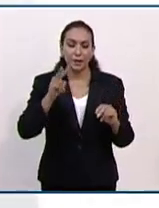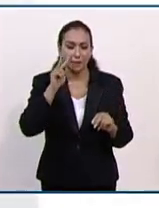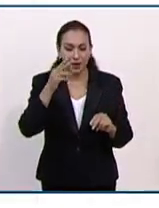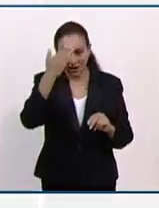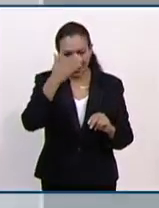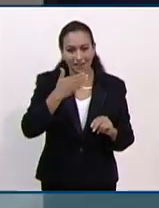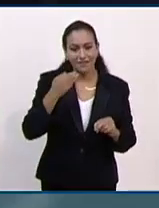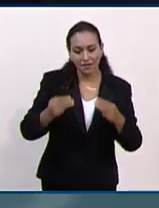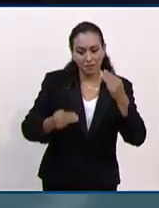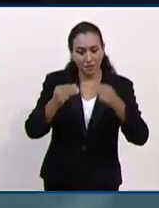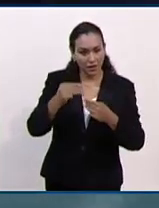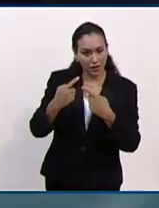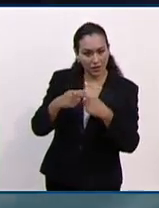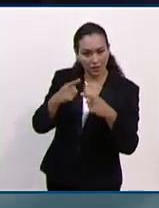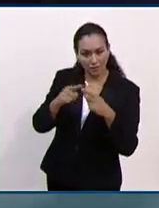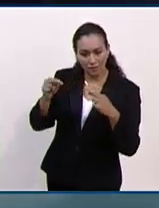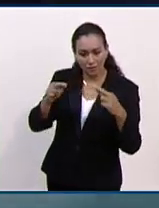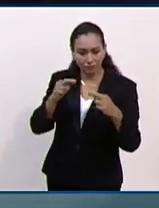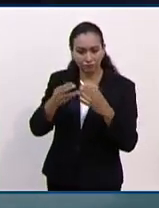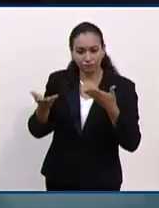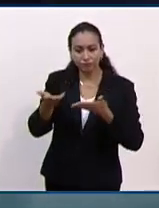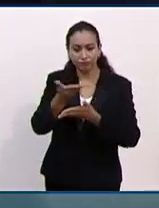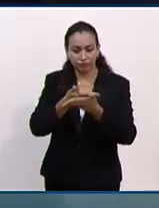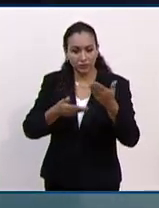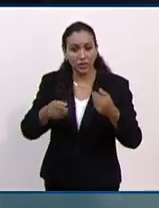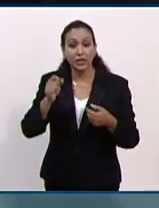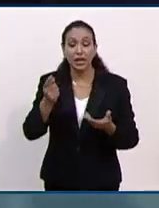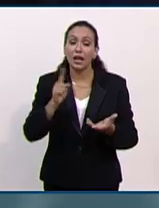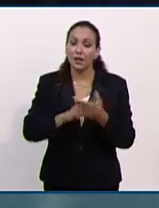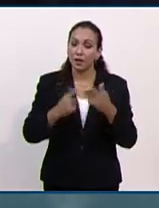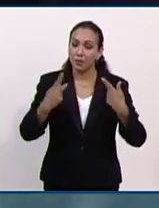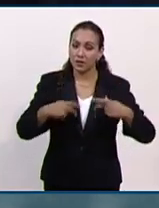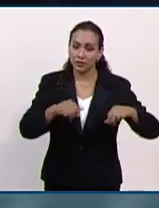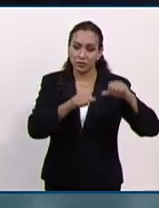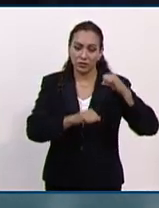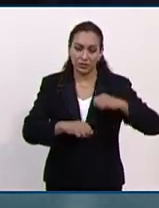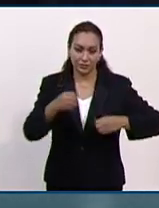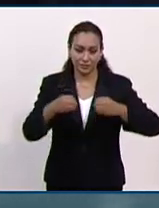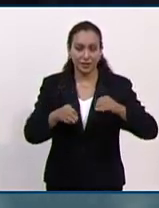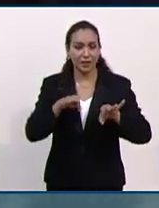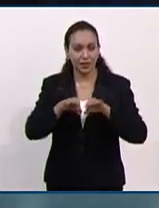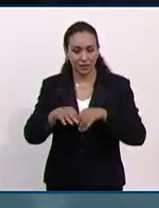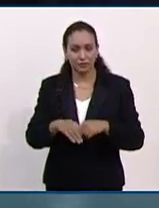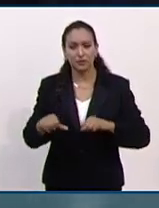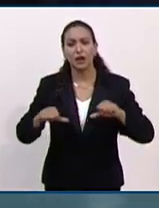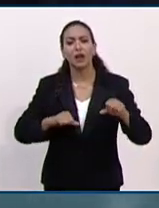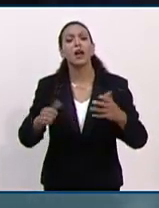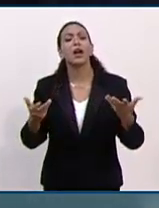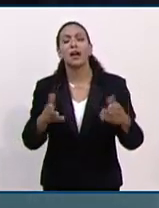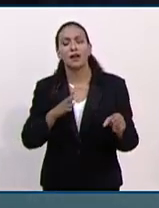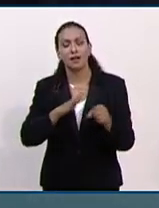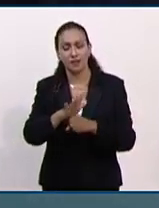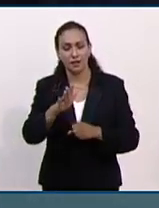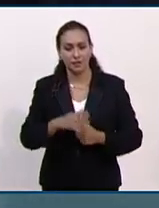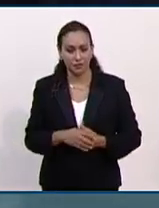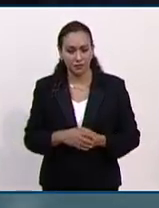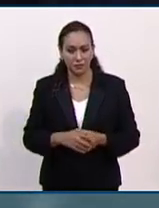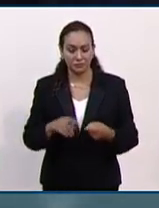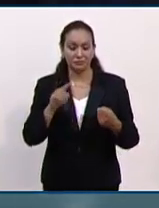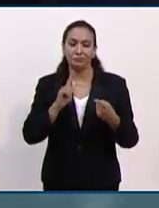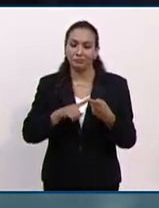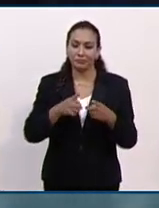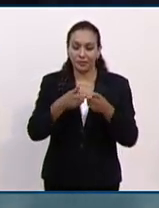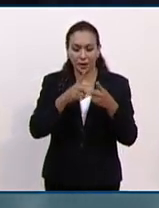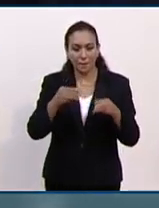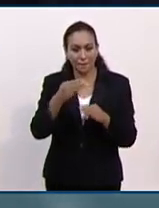y los magistrados de la región, así como del personal judicial. Entre las actividades previstas en el acuerdo está el desarrollo